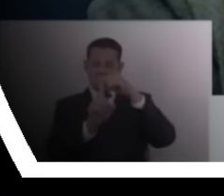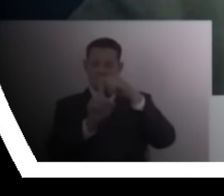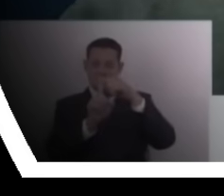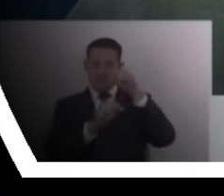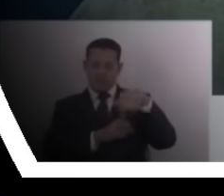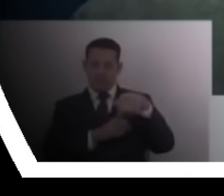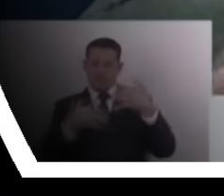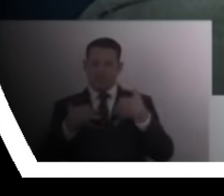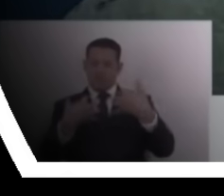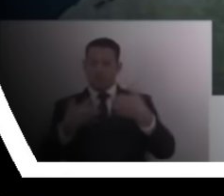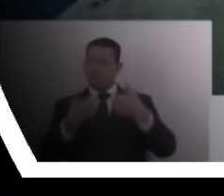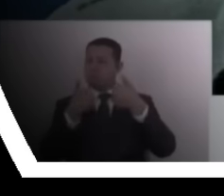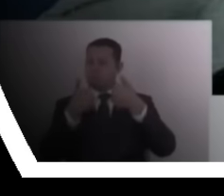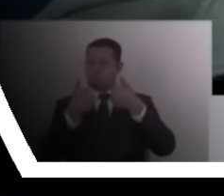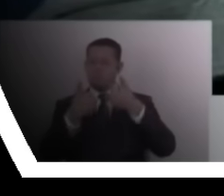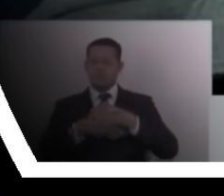en este pleno, y qué bueno.